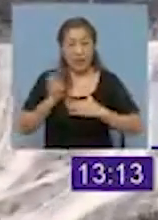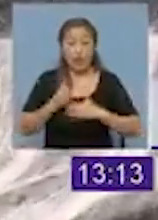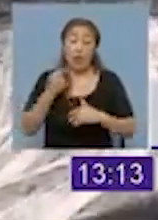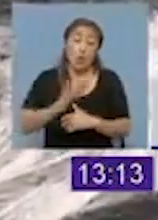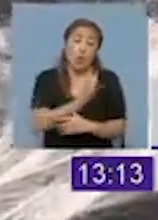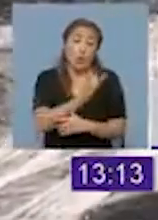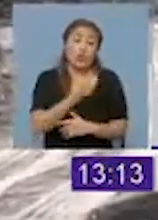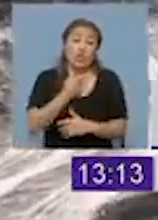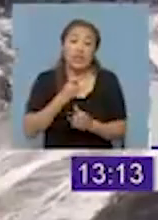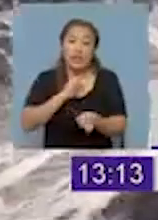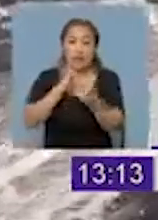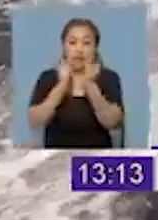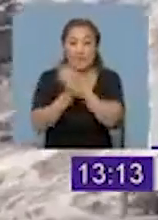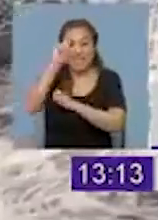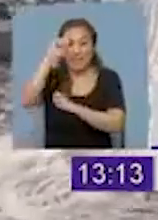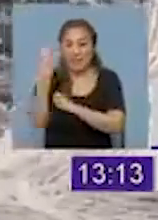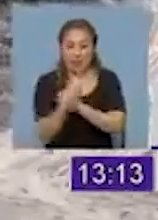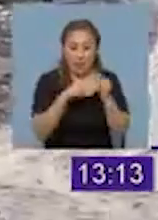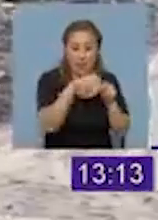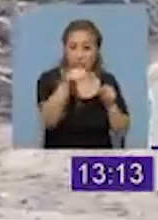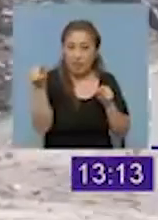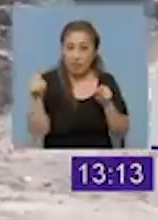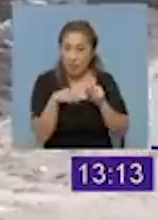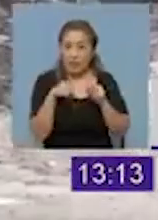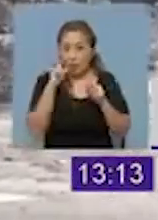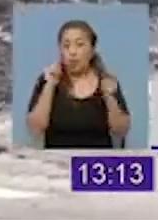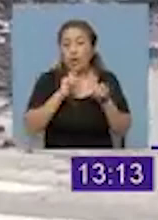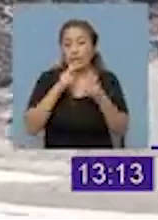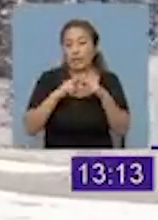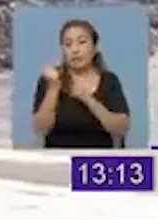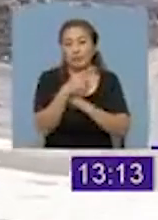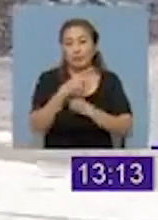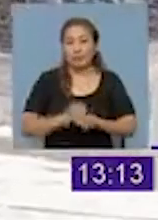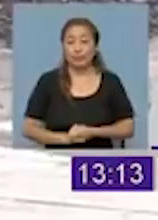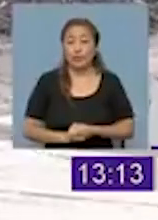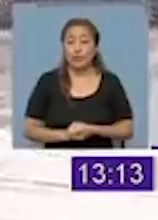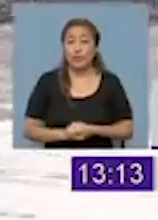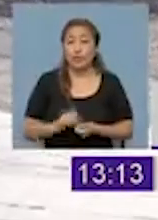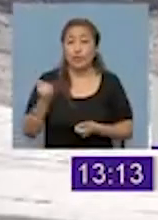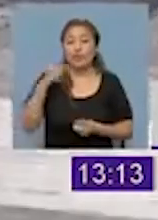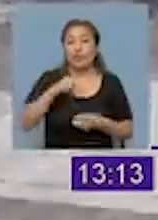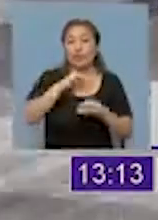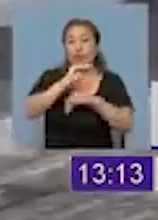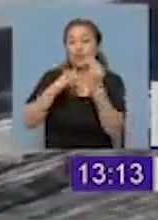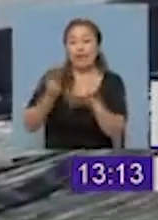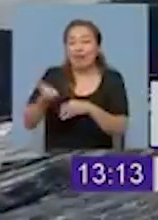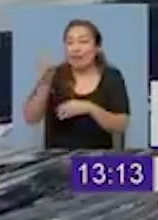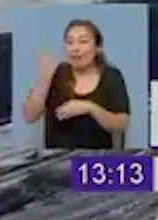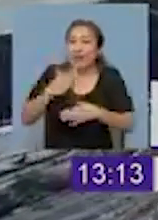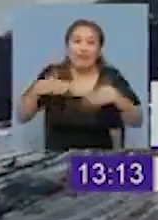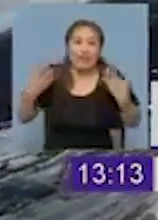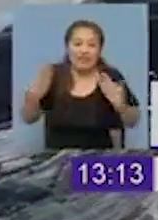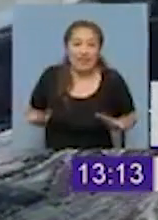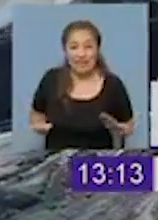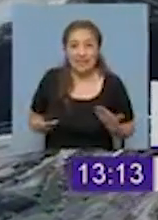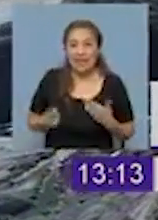han querido modificarlas respetando los metros cuadrados hicimos esa modificación bueno obviamente las familias de ayer estaban felices